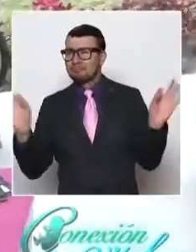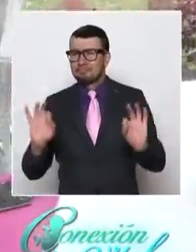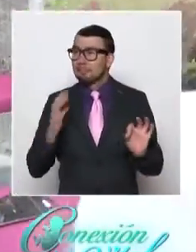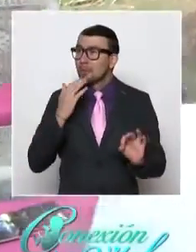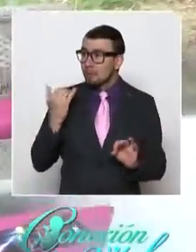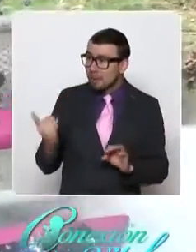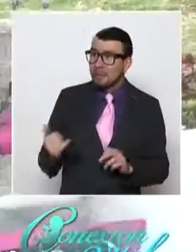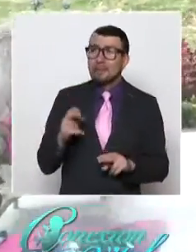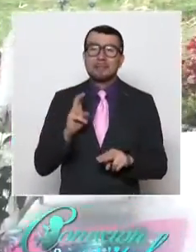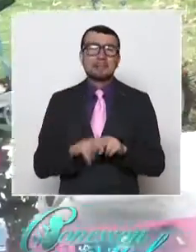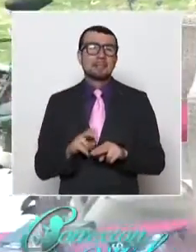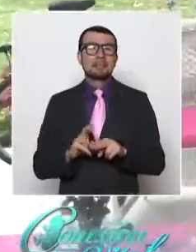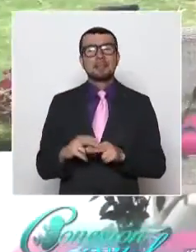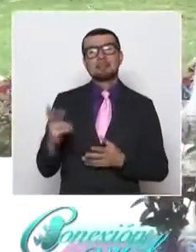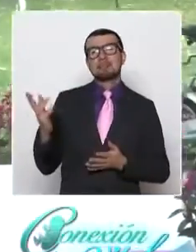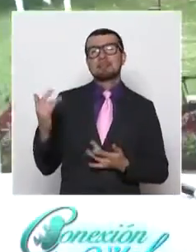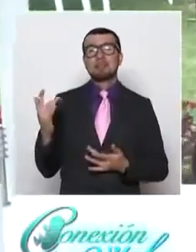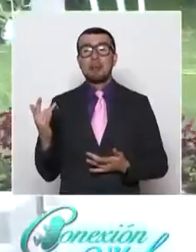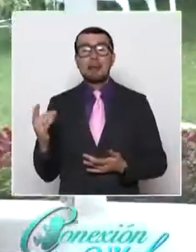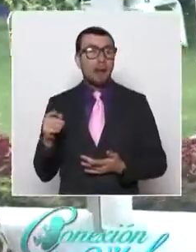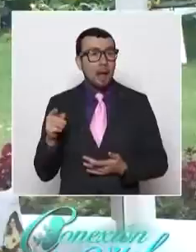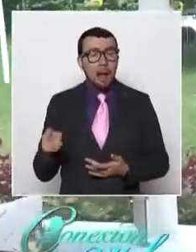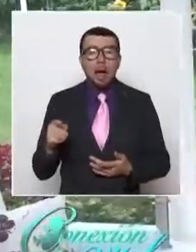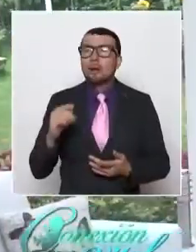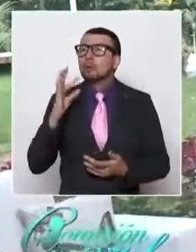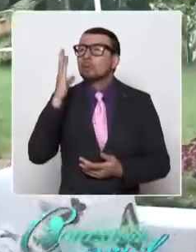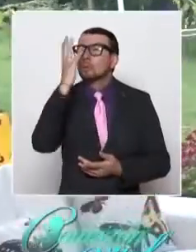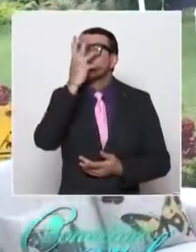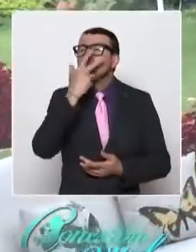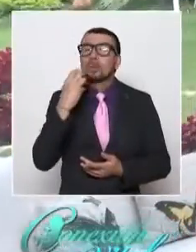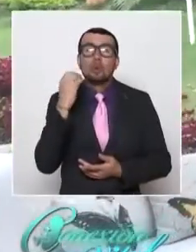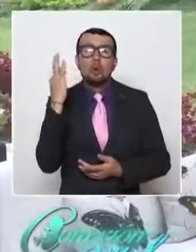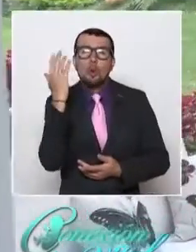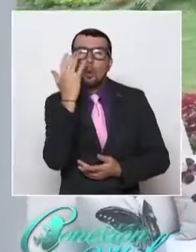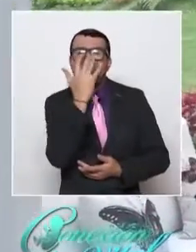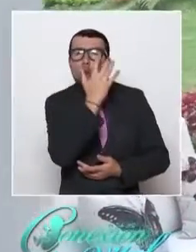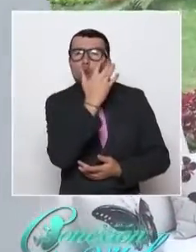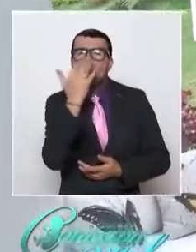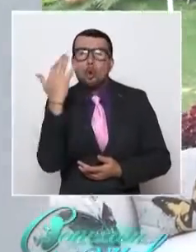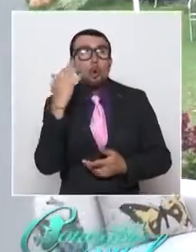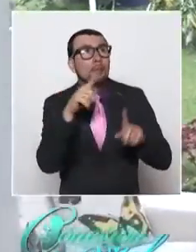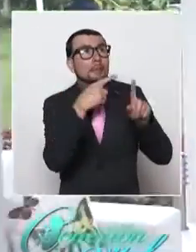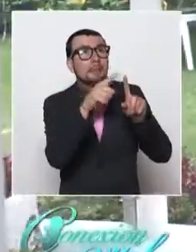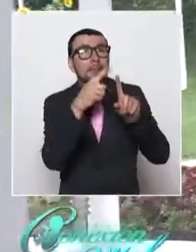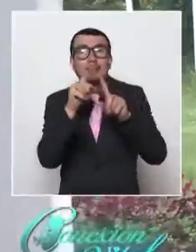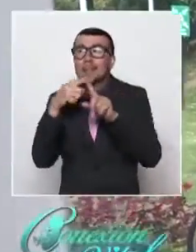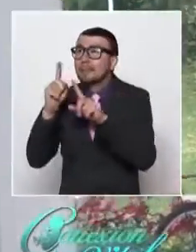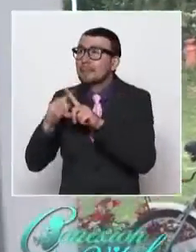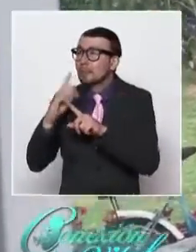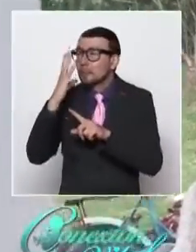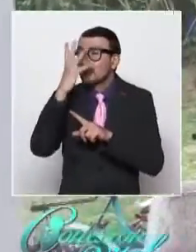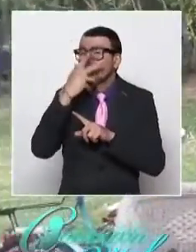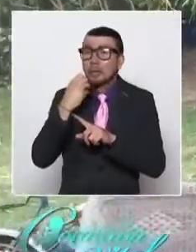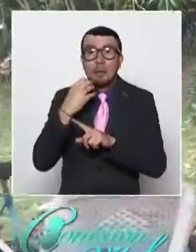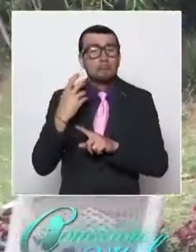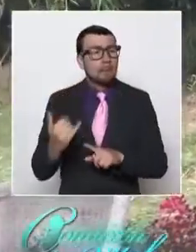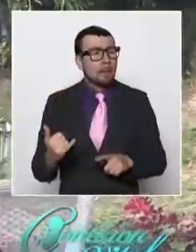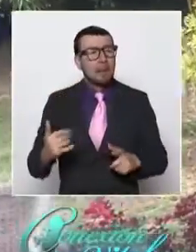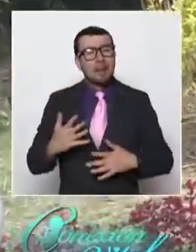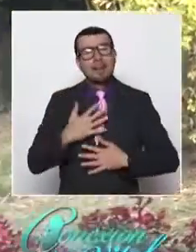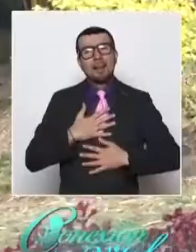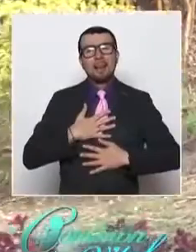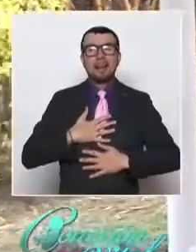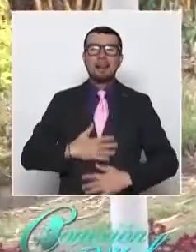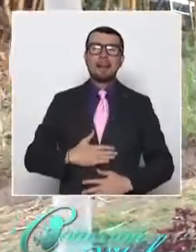esperas con mandalas, ven unas salas de espera totalmente humanas,